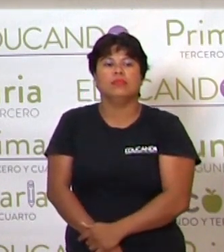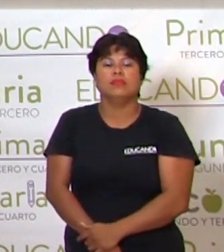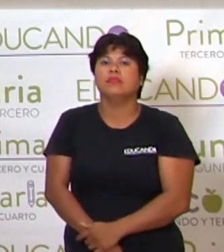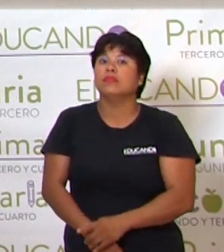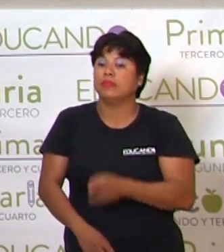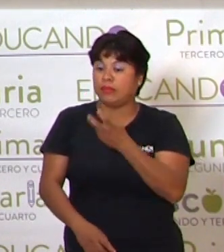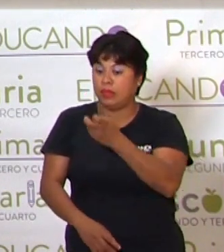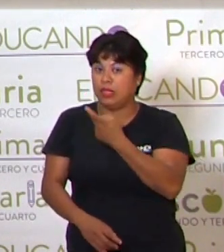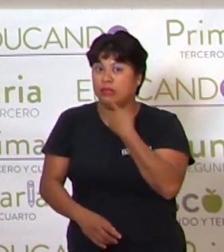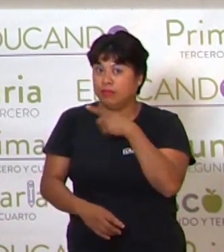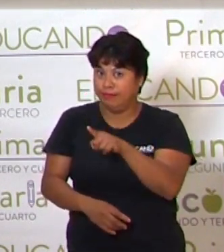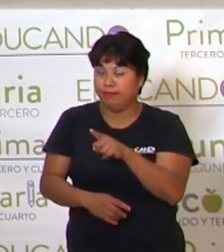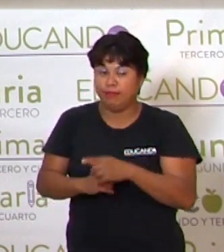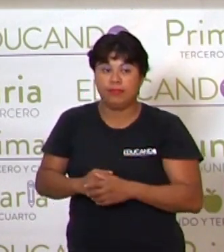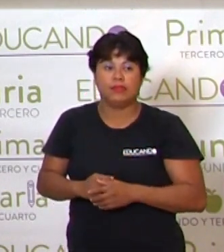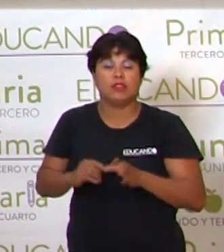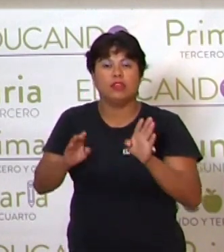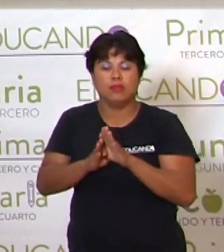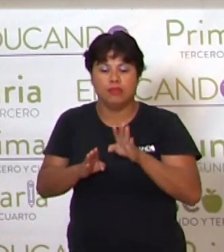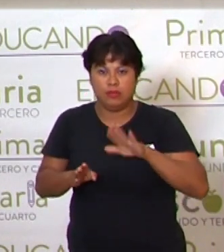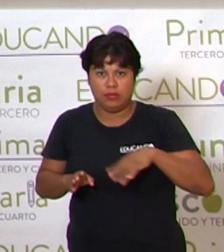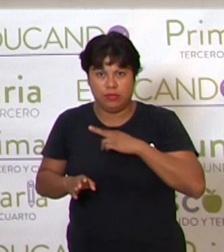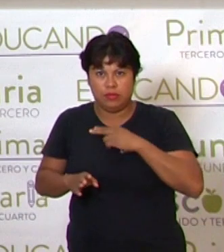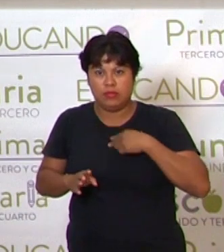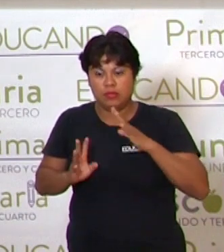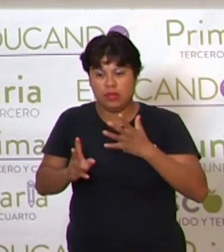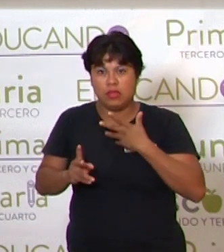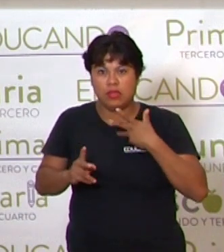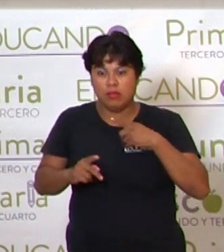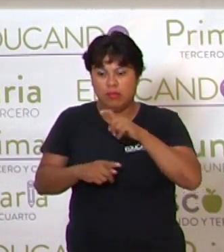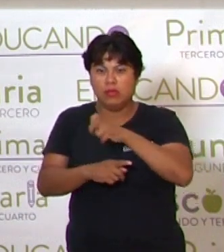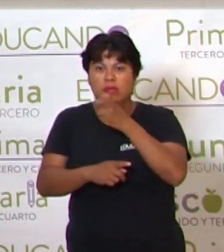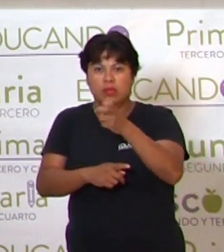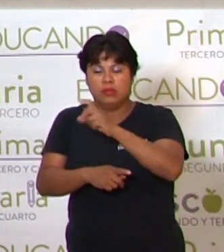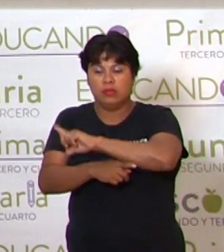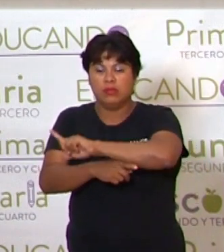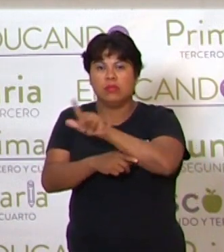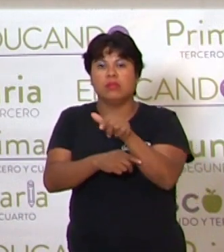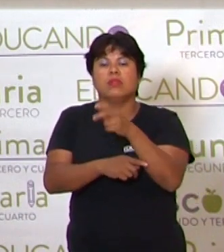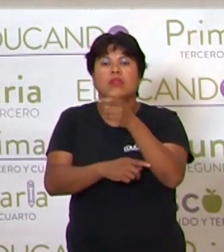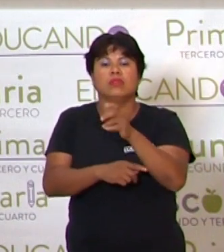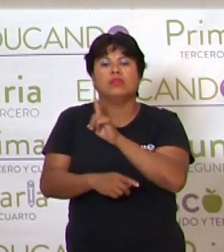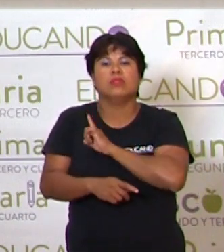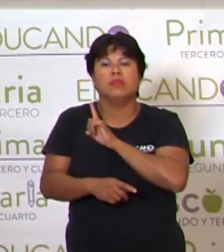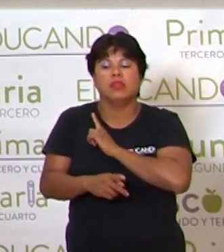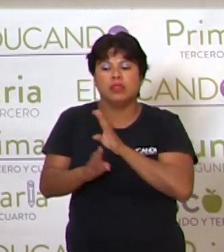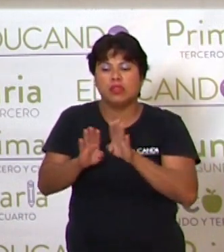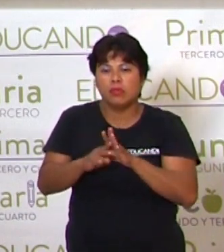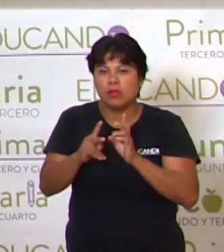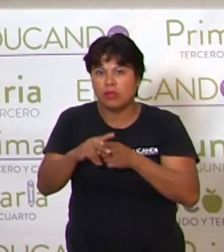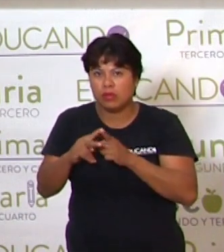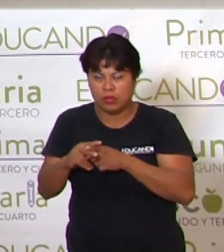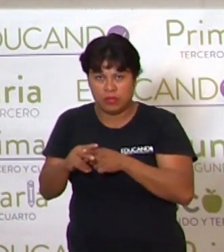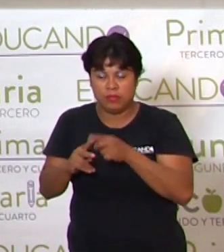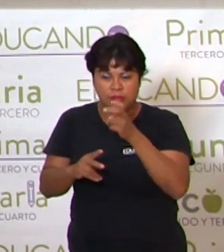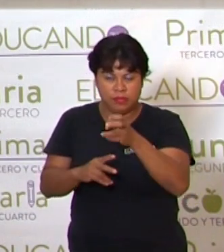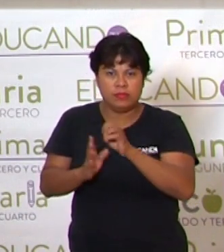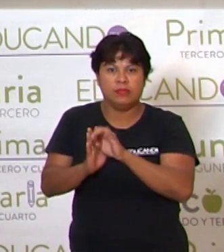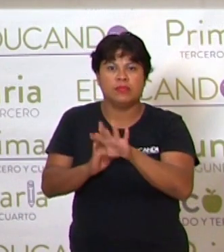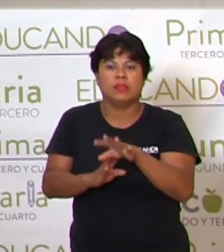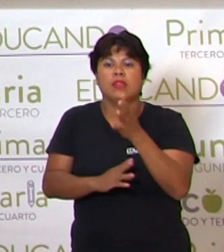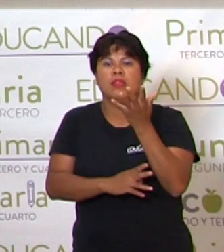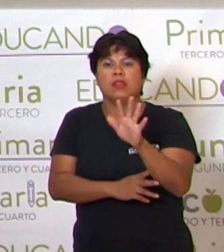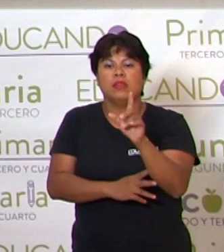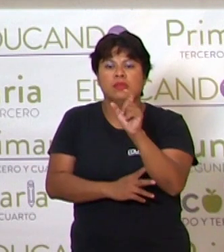Según esto, como ya tenemos graduado aquí el transportador, solamente es cuestión de contar. Por ejemplo,